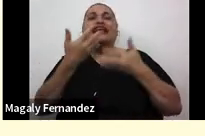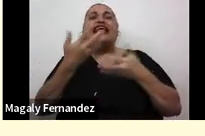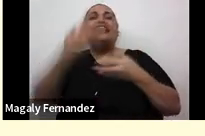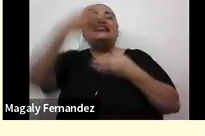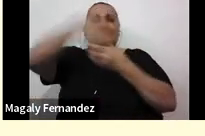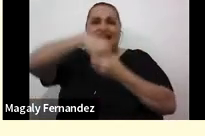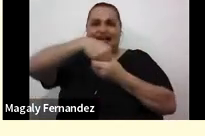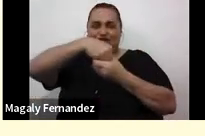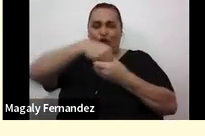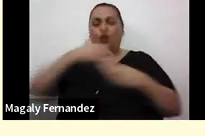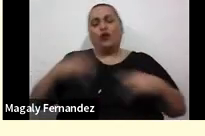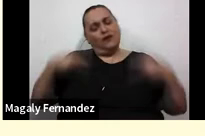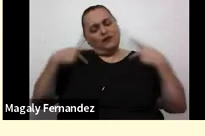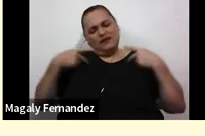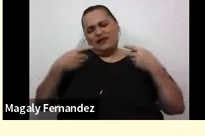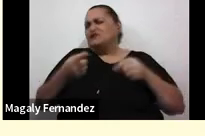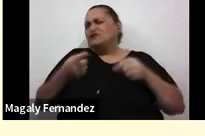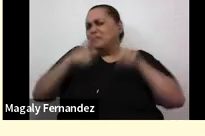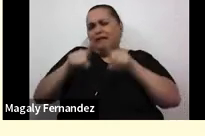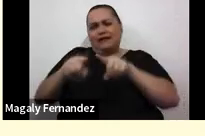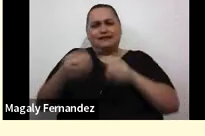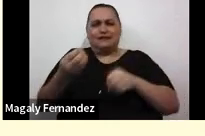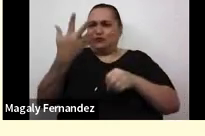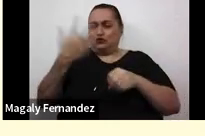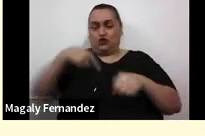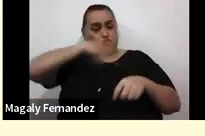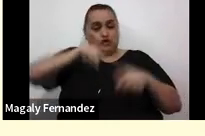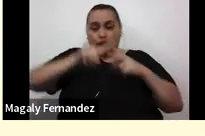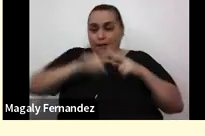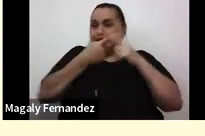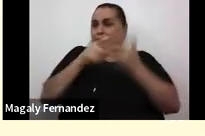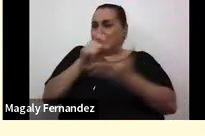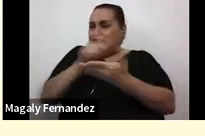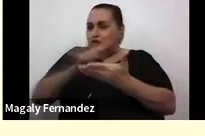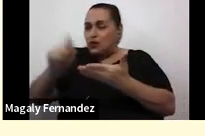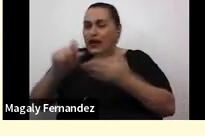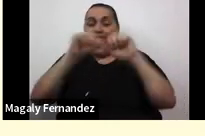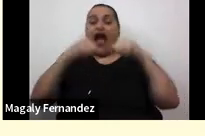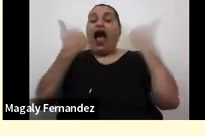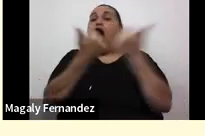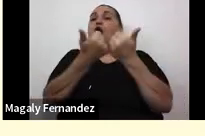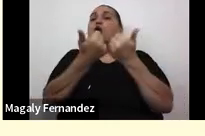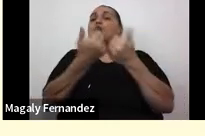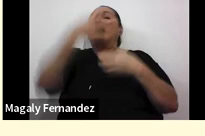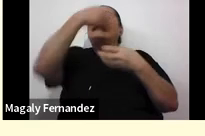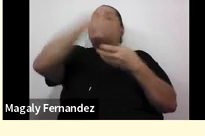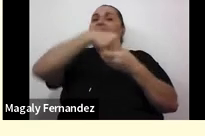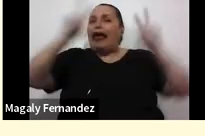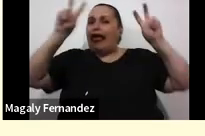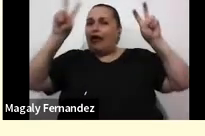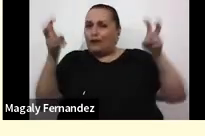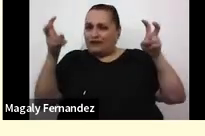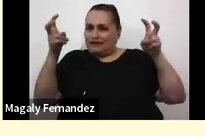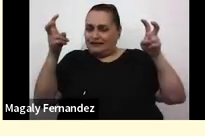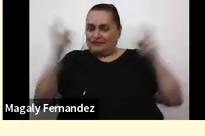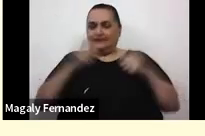lo vivimos muchos de nosotros Y fue cuando empezamos en las escuelas a hacer las aulas integradas y hago comillas Porque